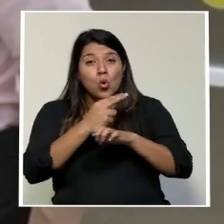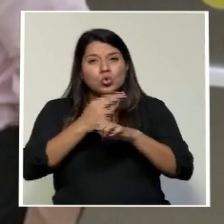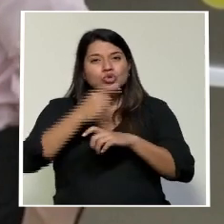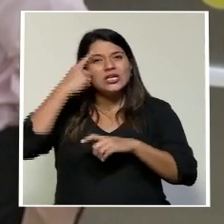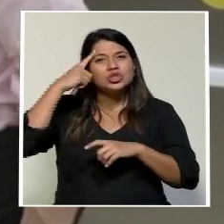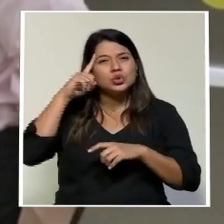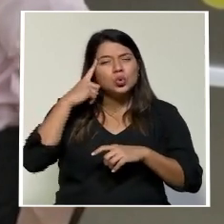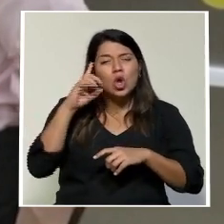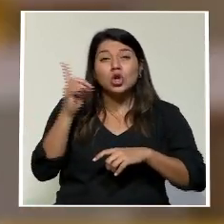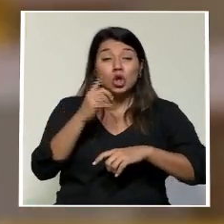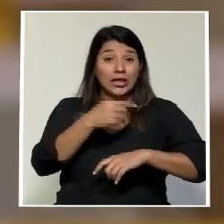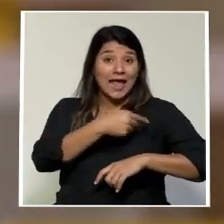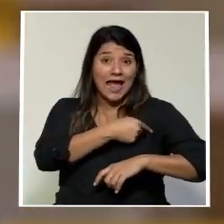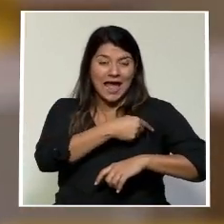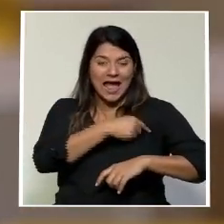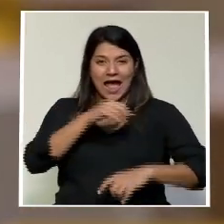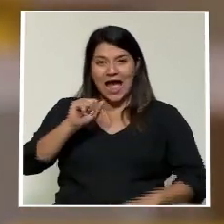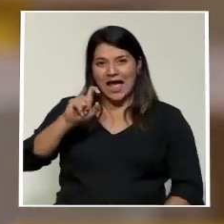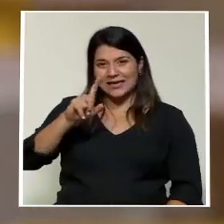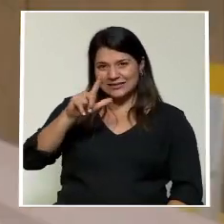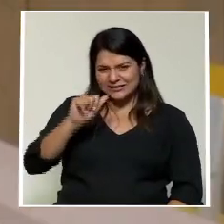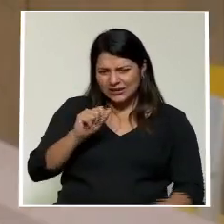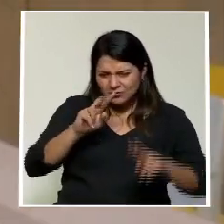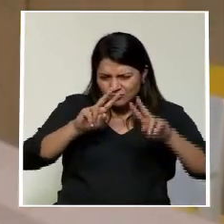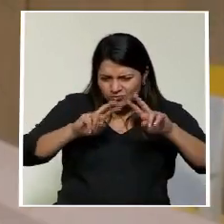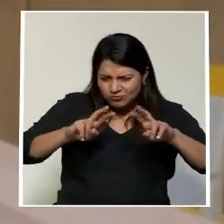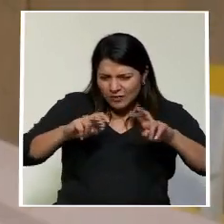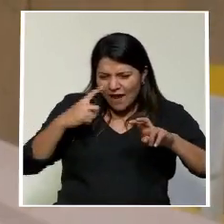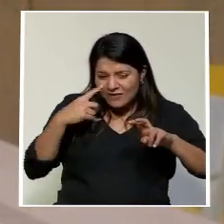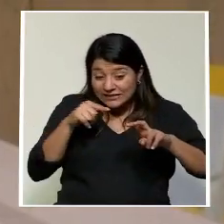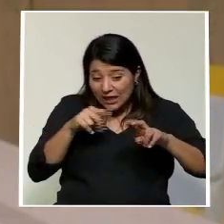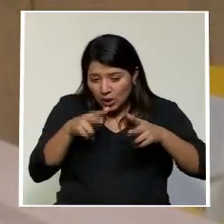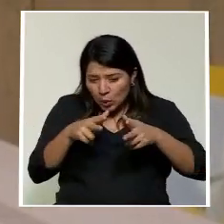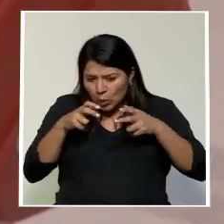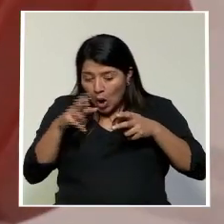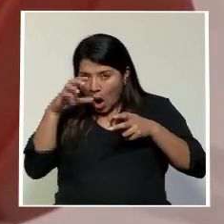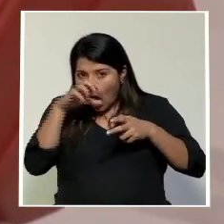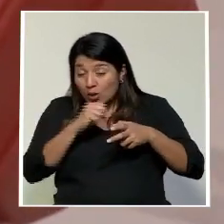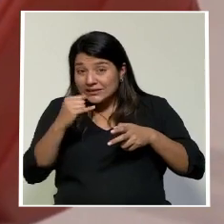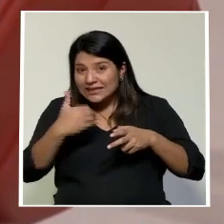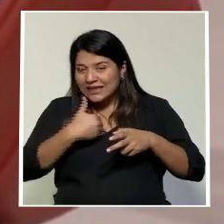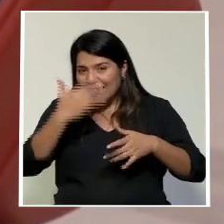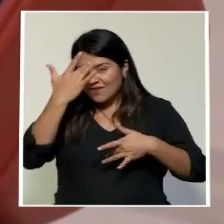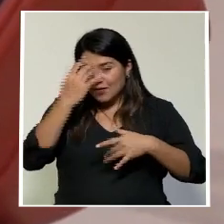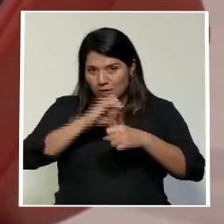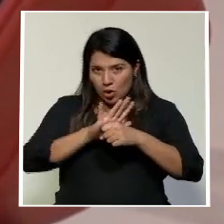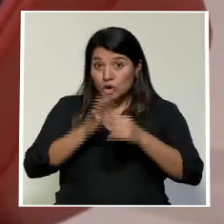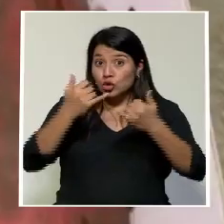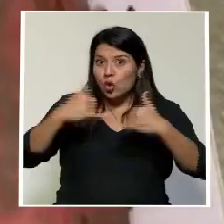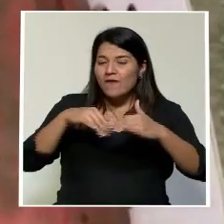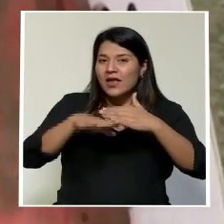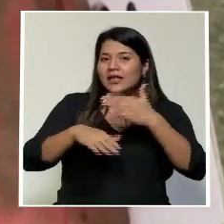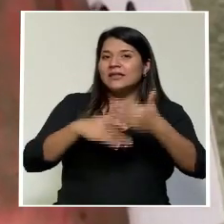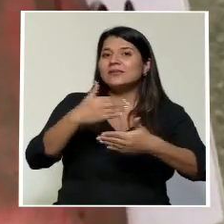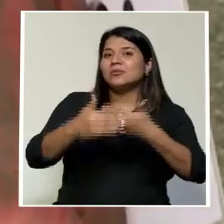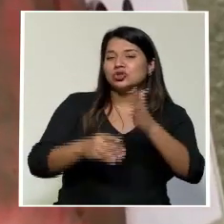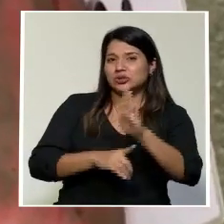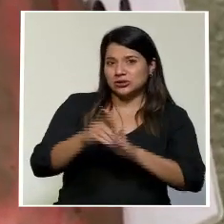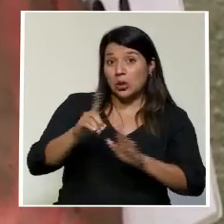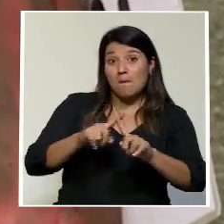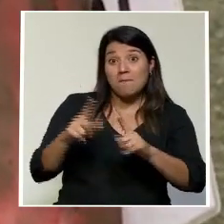presencia del virus entre los vendedores en la capital de Tailandia Bangkok la prueba aún está en fase de desarrollo pero sus creadores